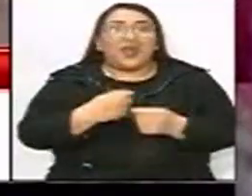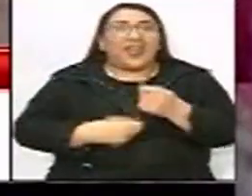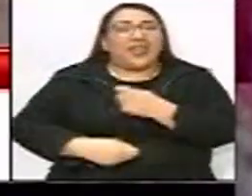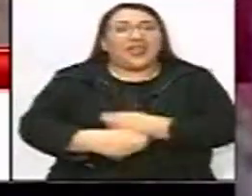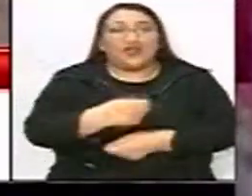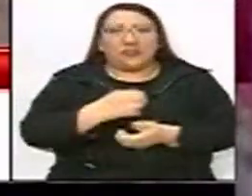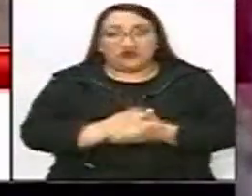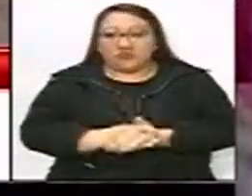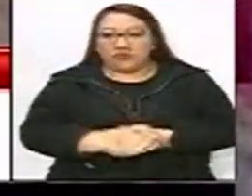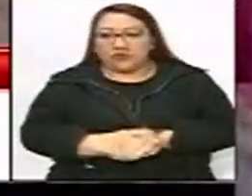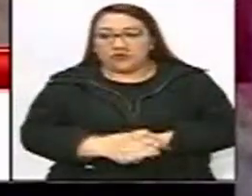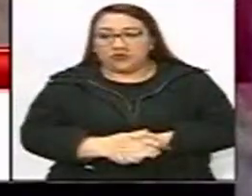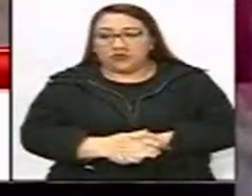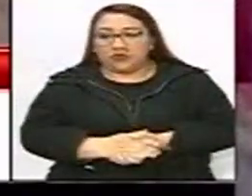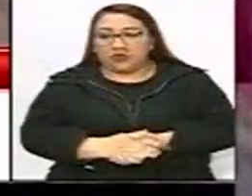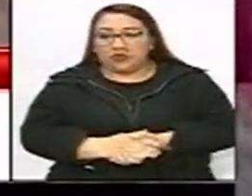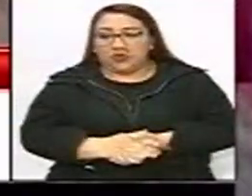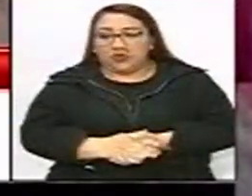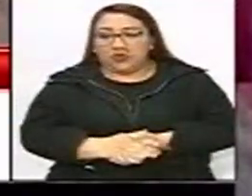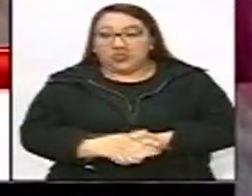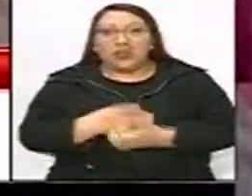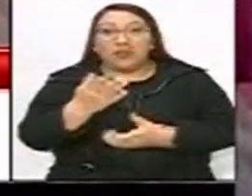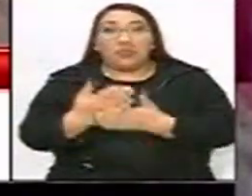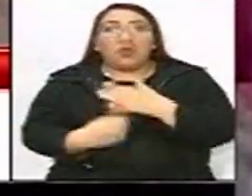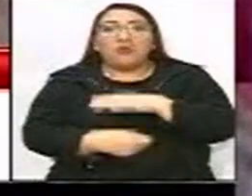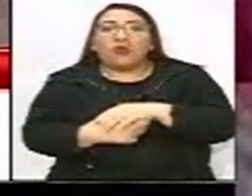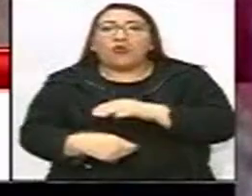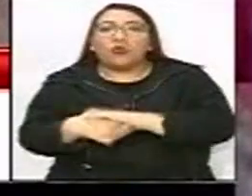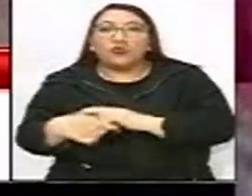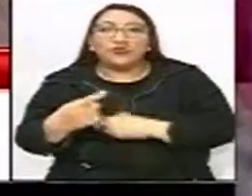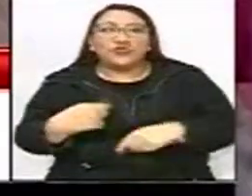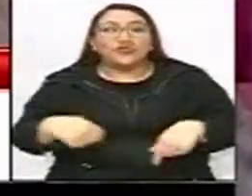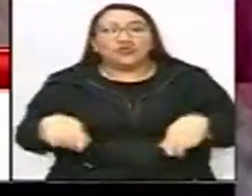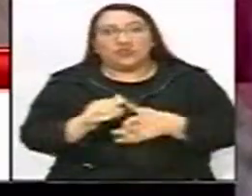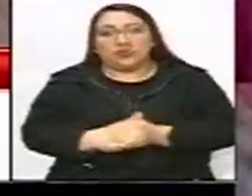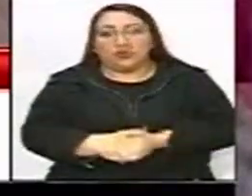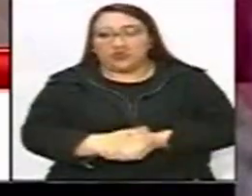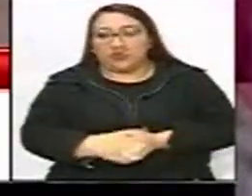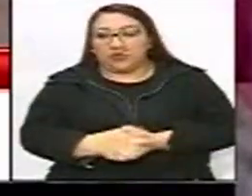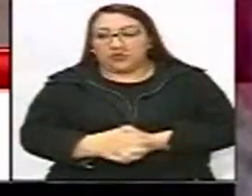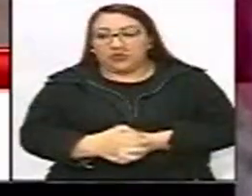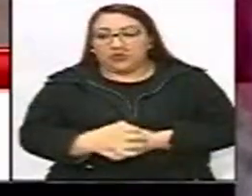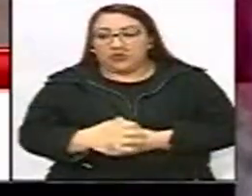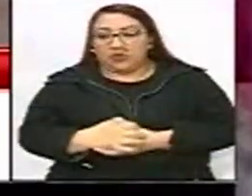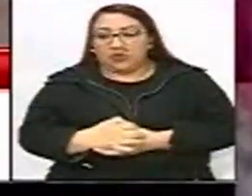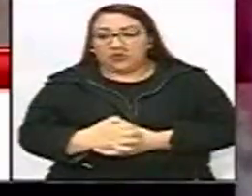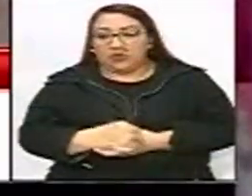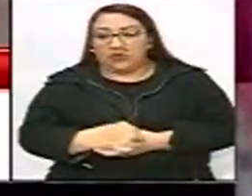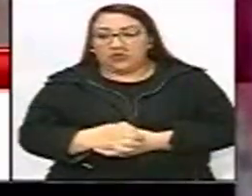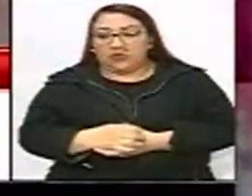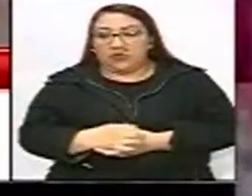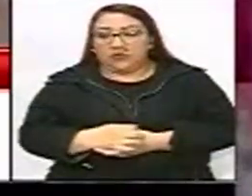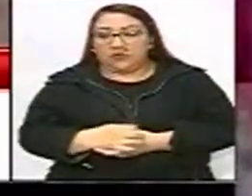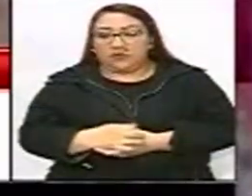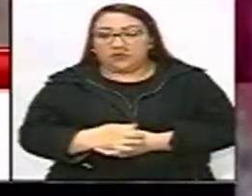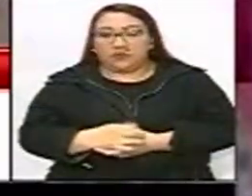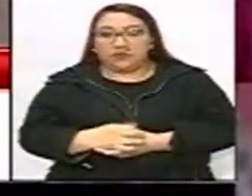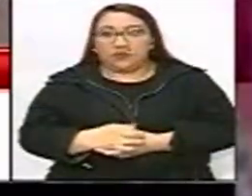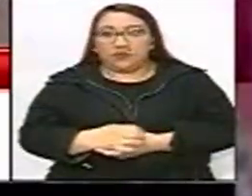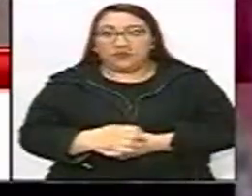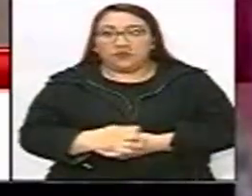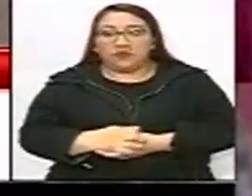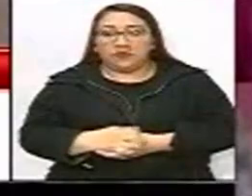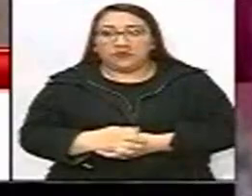negocio cuyo origen es de corrupción. Compra a una empresa corrupta, confesamente corrupta,